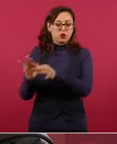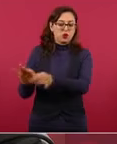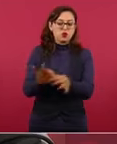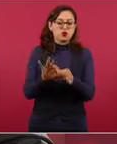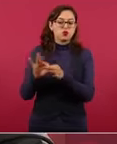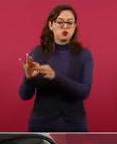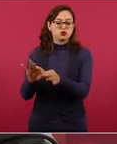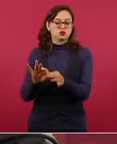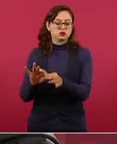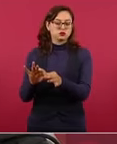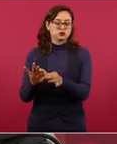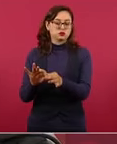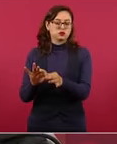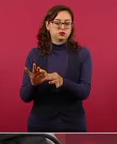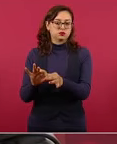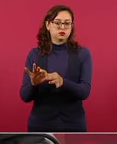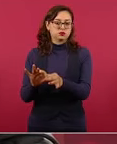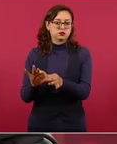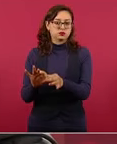por eso